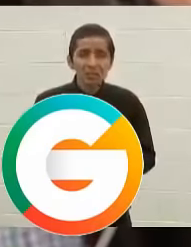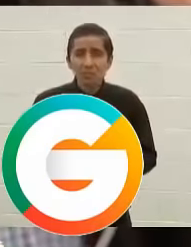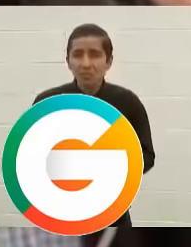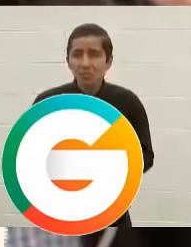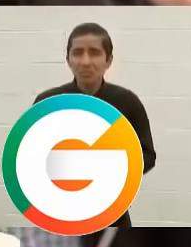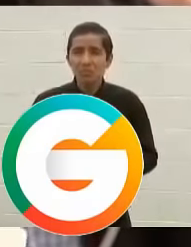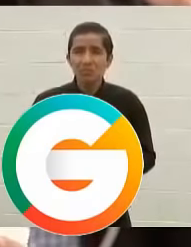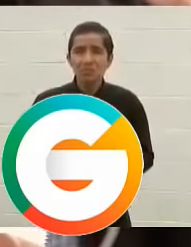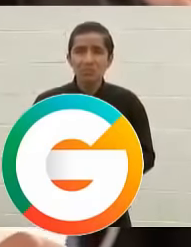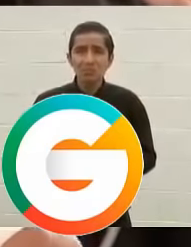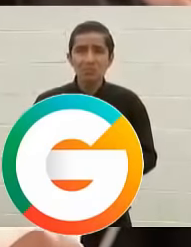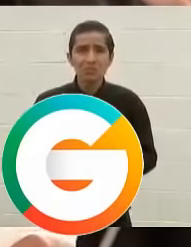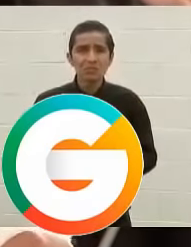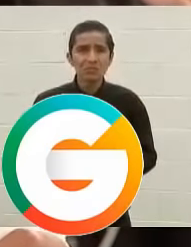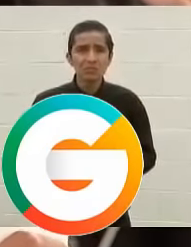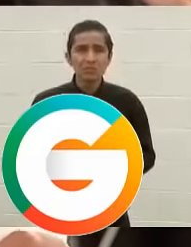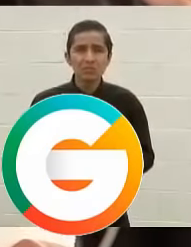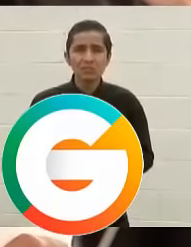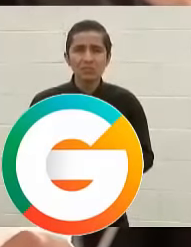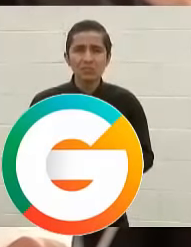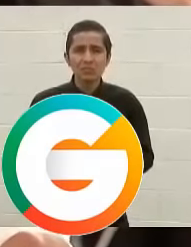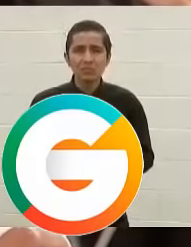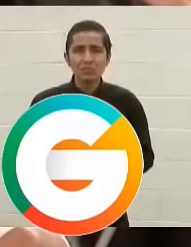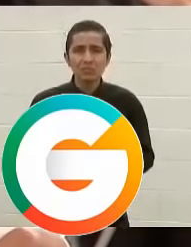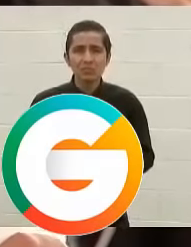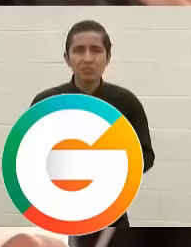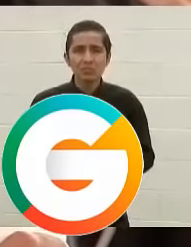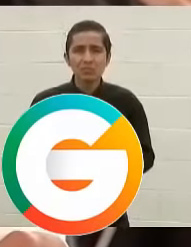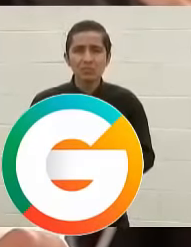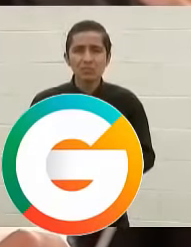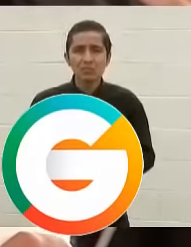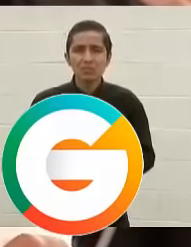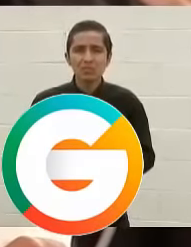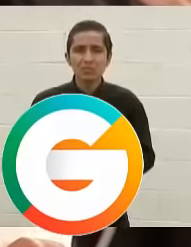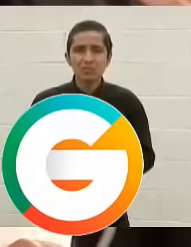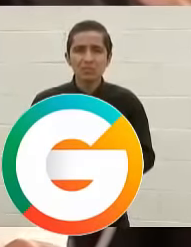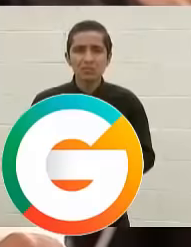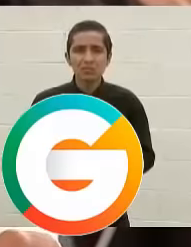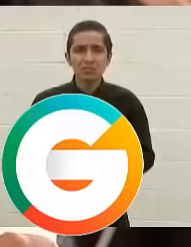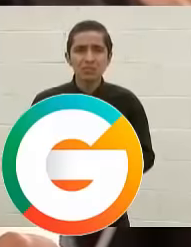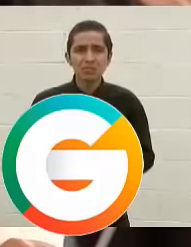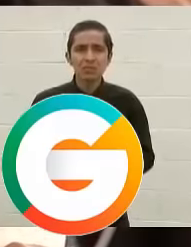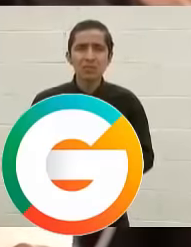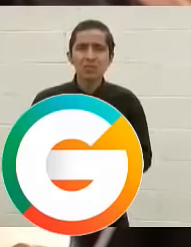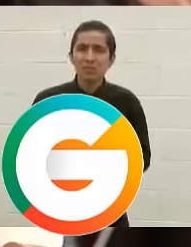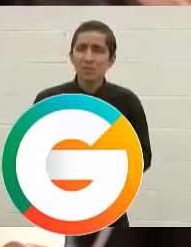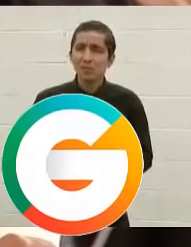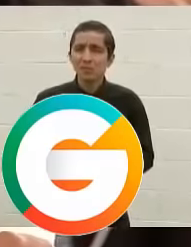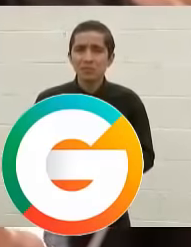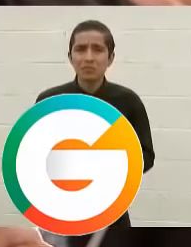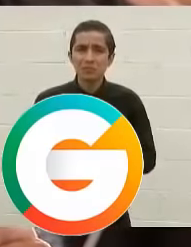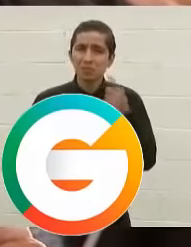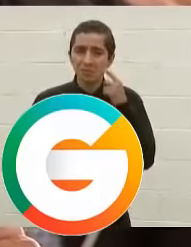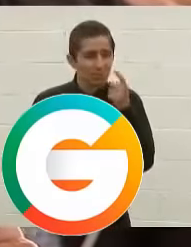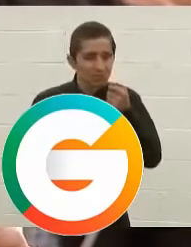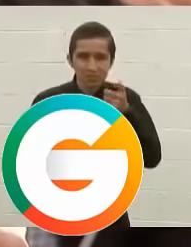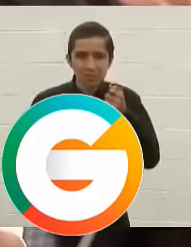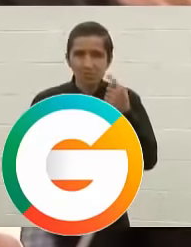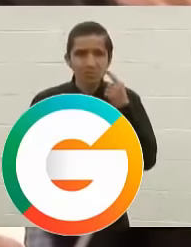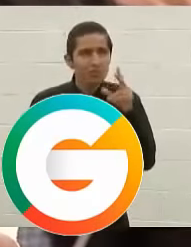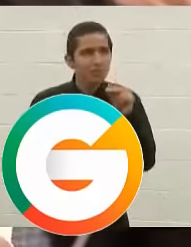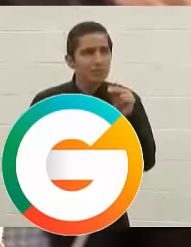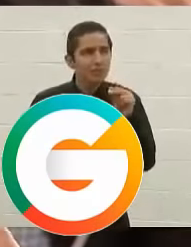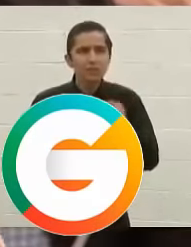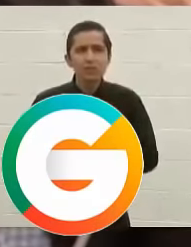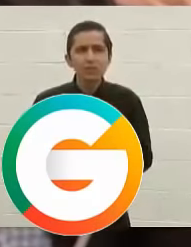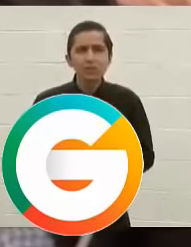grupo alto calibre, ¿no? Un grupo, pues más bien un cártel, ¿no? Si nos puede comentar